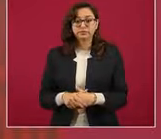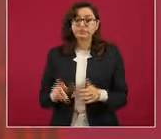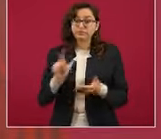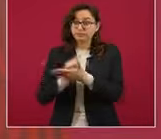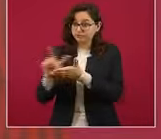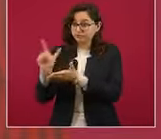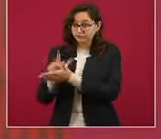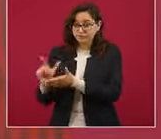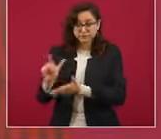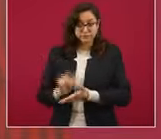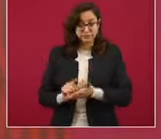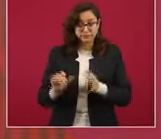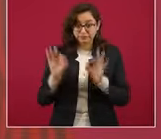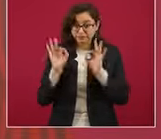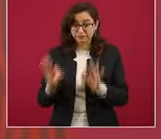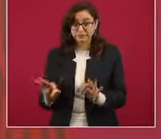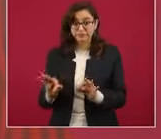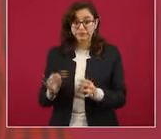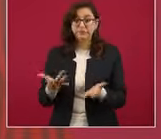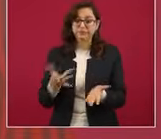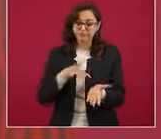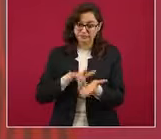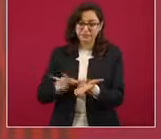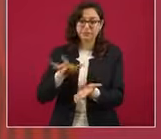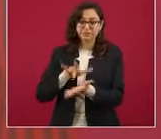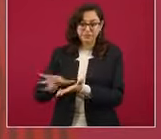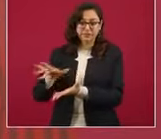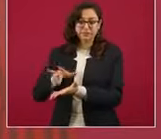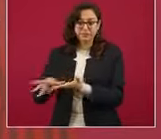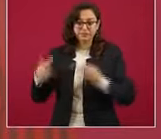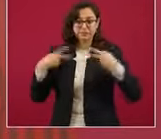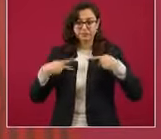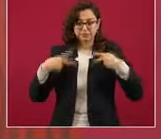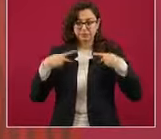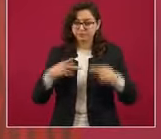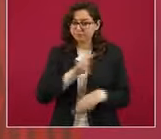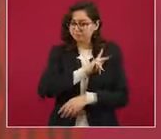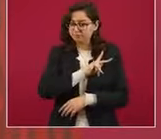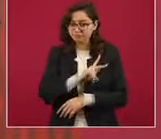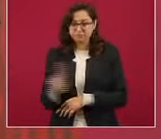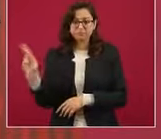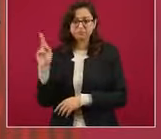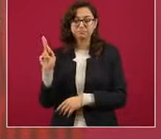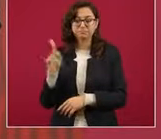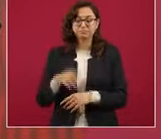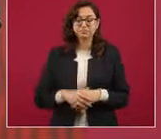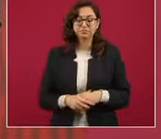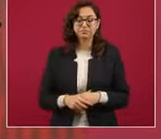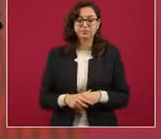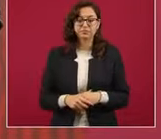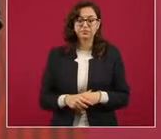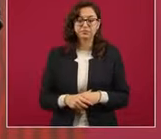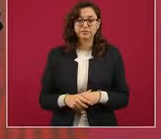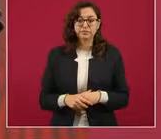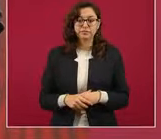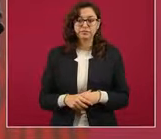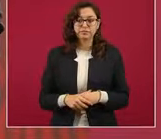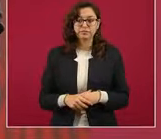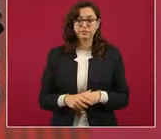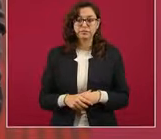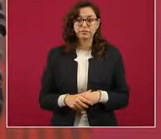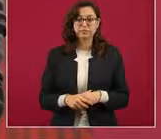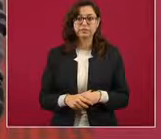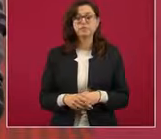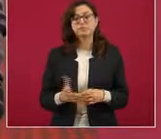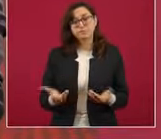desinfectar, y se está dando un apoyo a todos, desde luego de